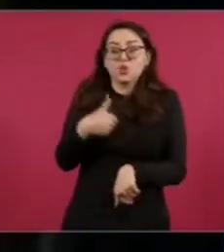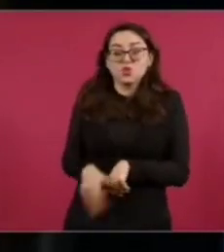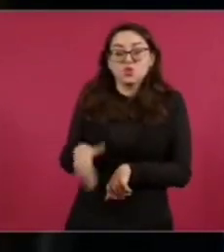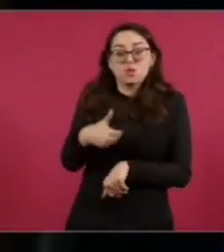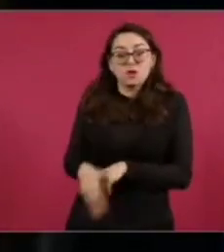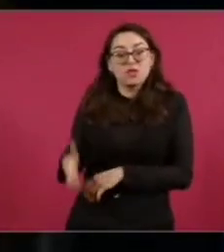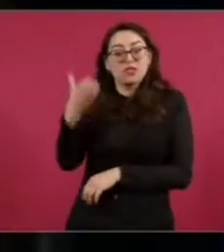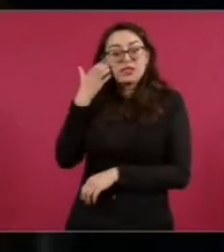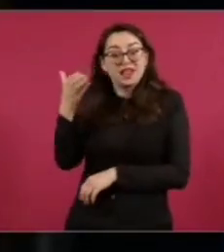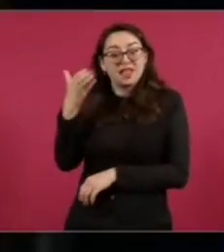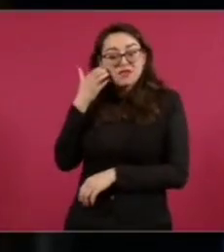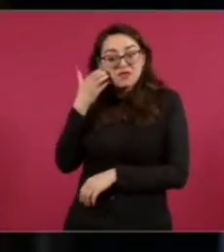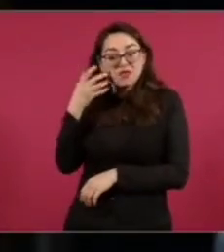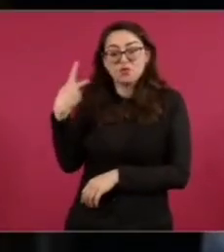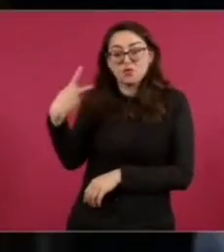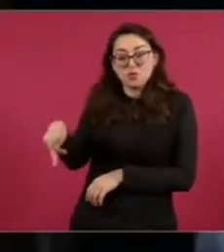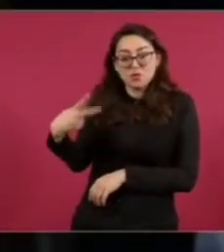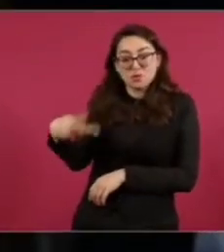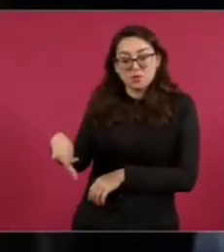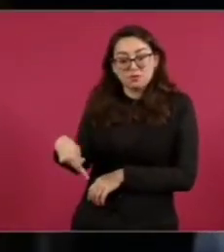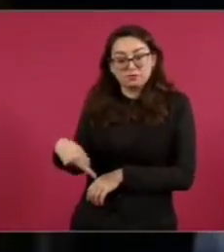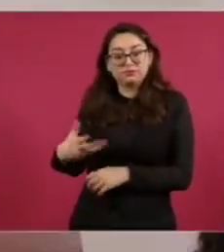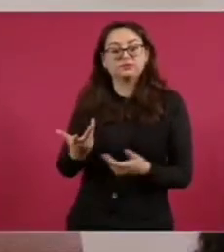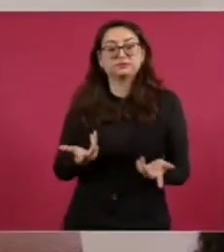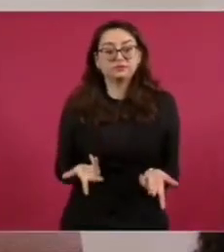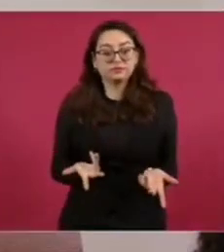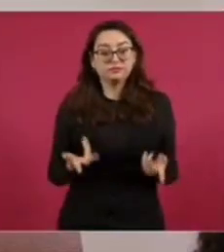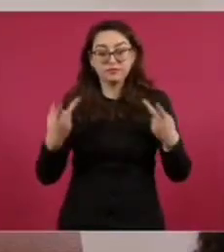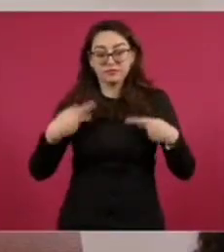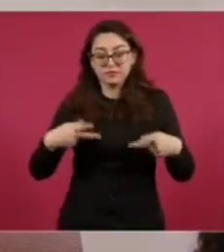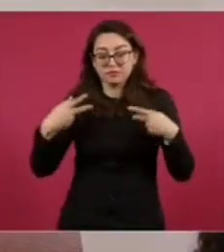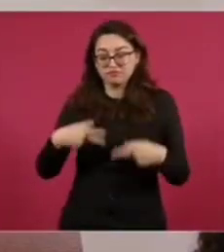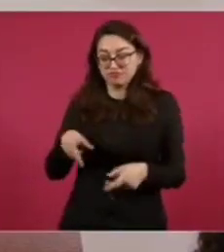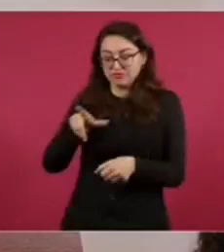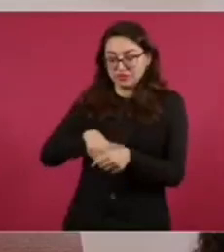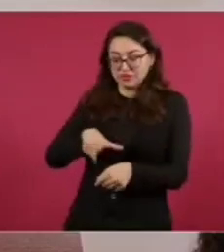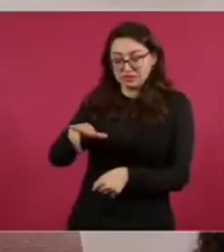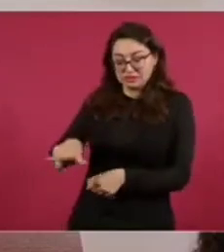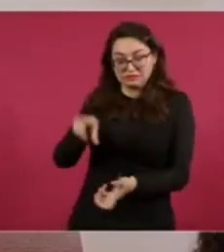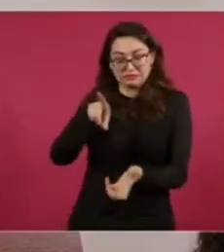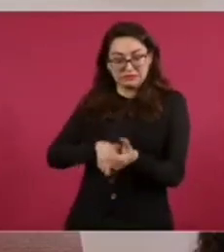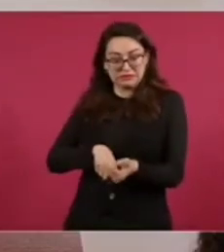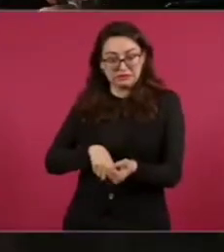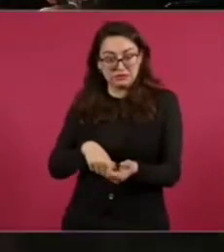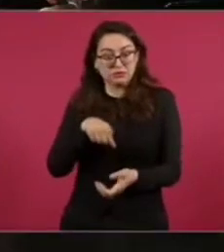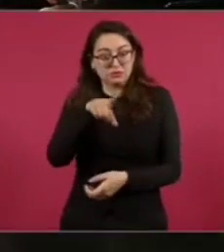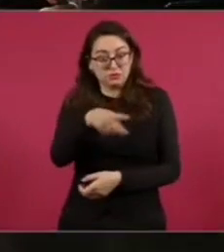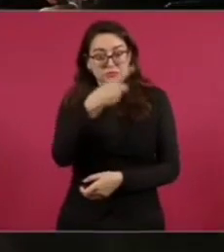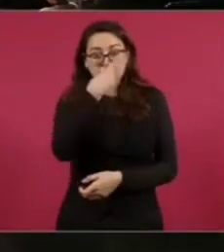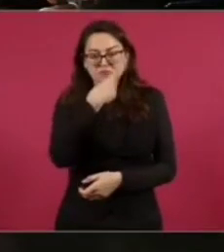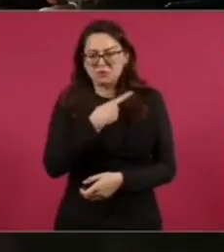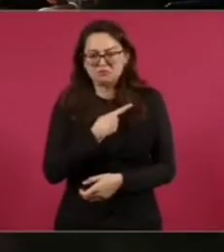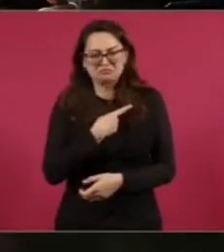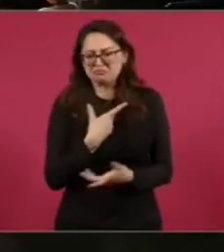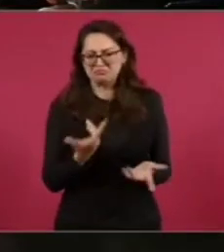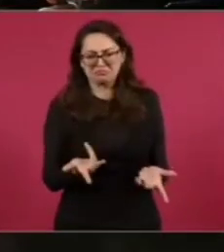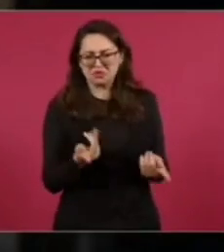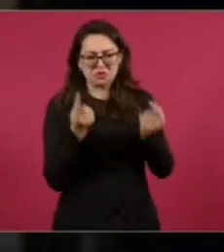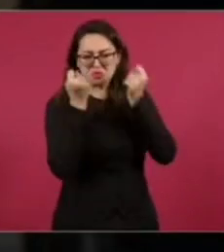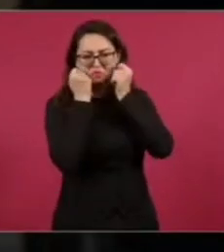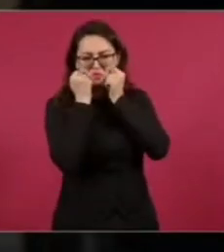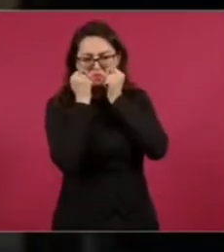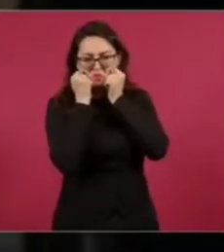conocer el teléfono celular personal de la jefa de la corresponsalía del New York Times, si usted me está diciendo que no importa lo que